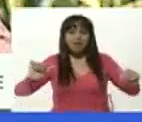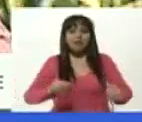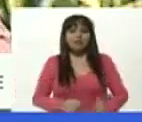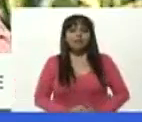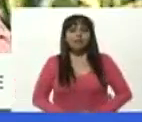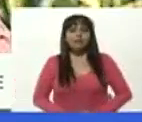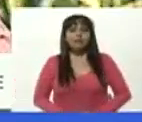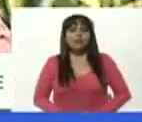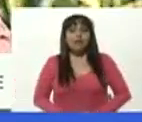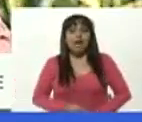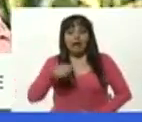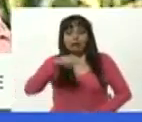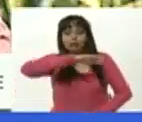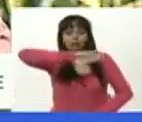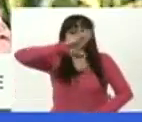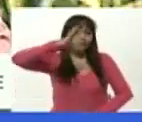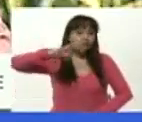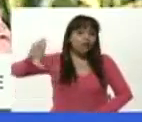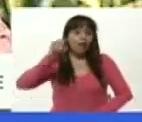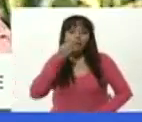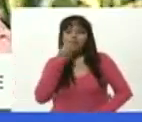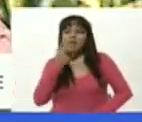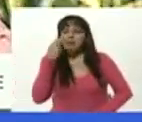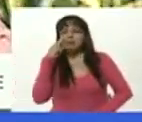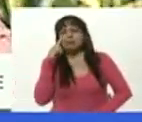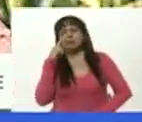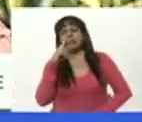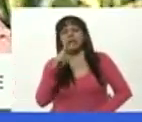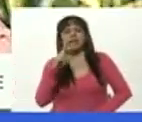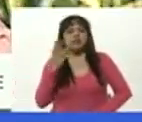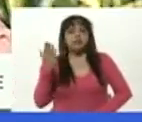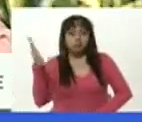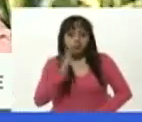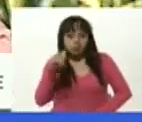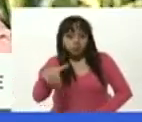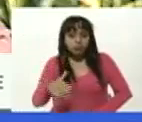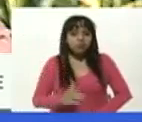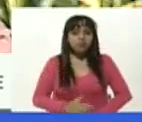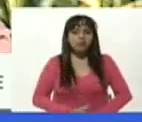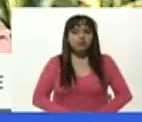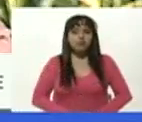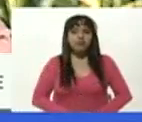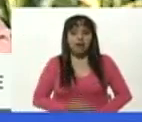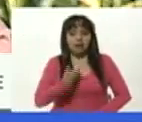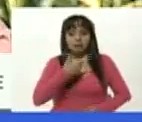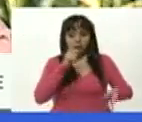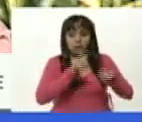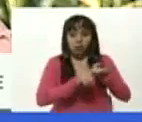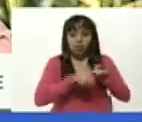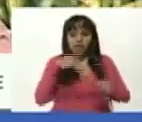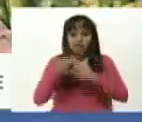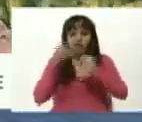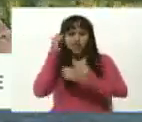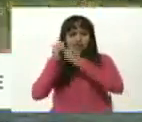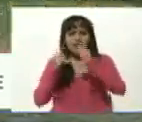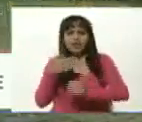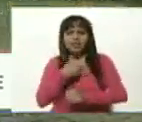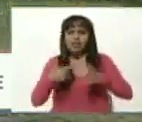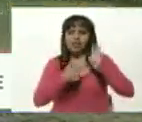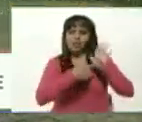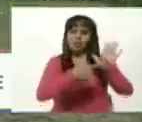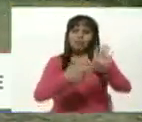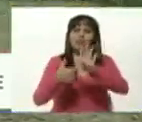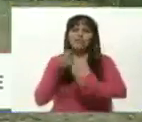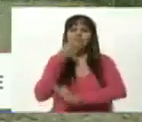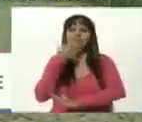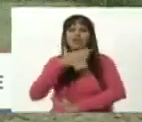Estas cordilleras hermosas. Estuve, al llegar, Cilia me filmó un videíto porque quise mostrar esta belleza. Lo